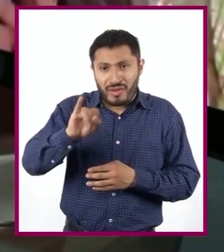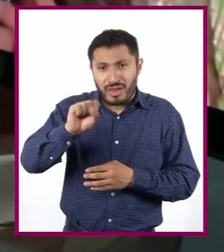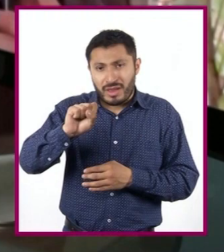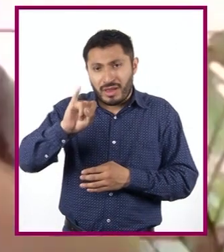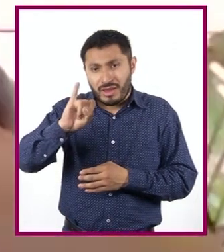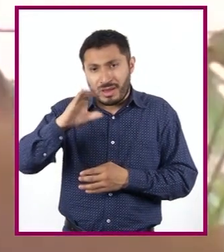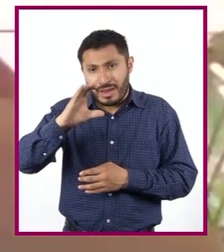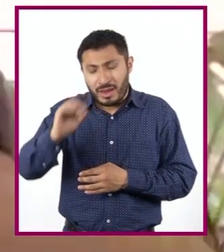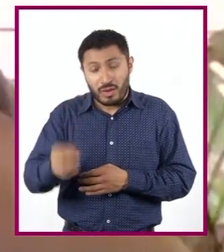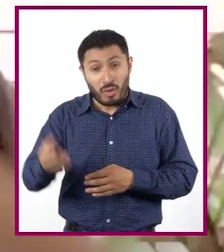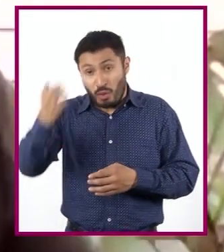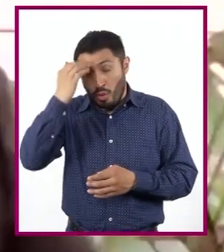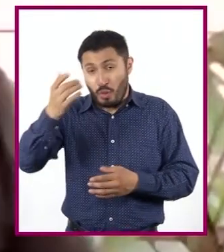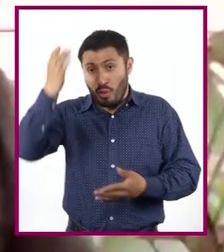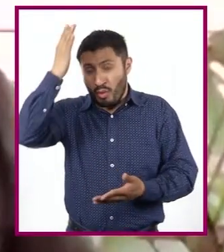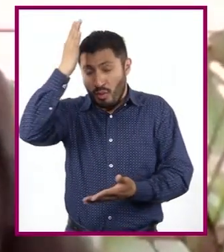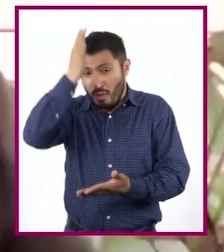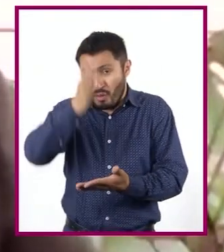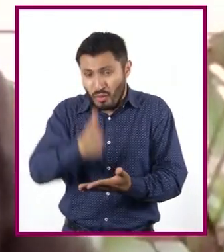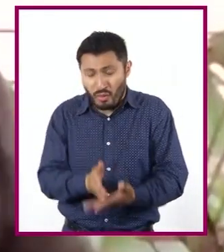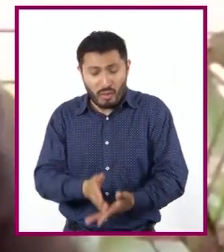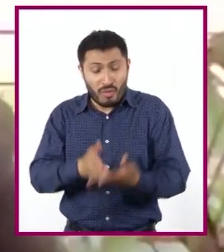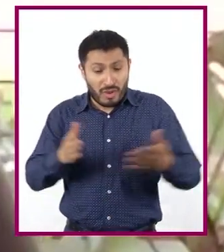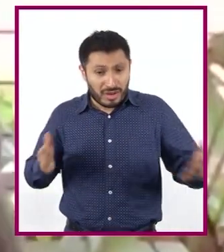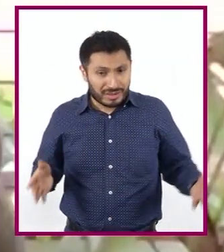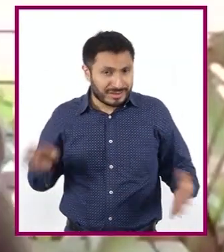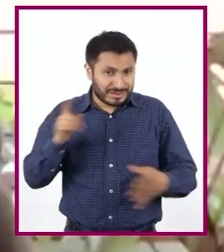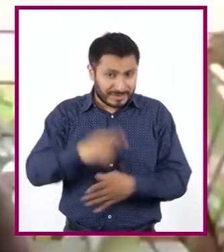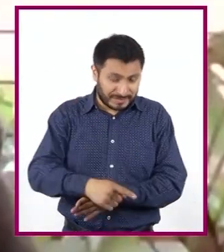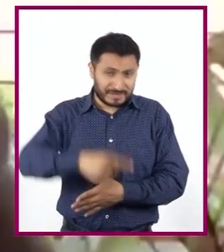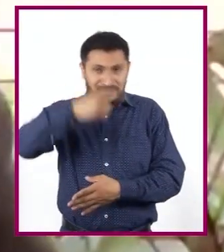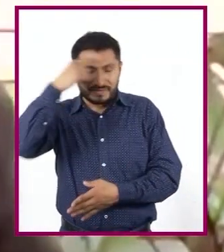Primero de Altazor de Vicente Huidobro, en voz alta.